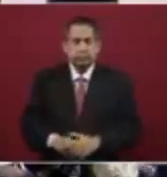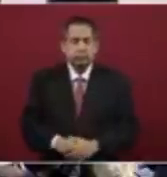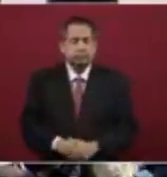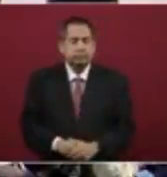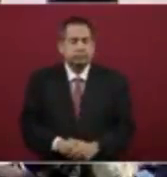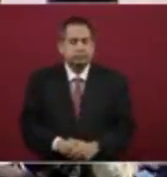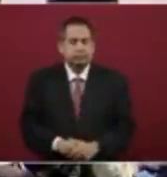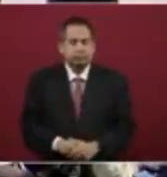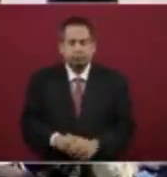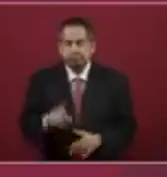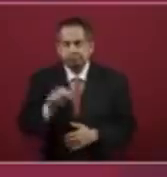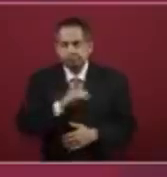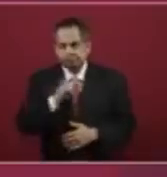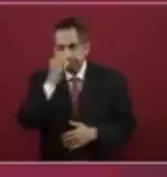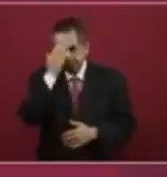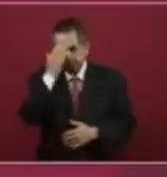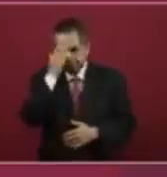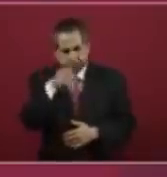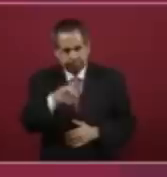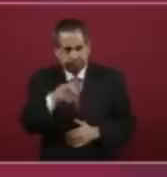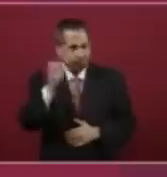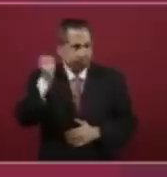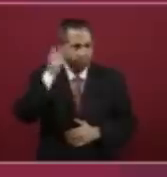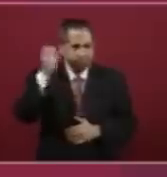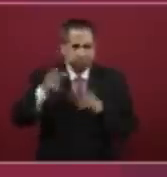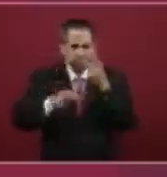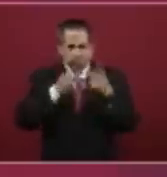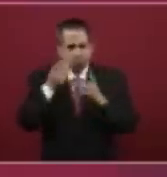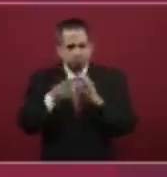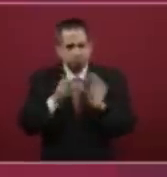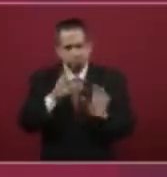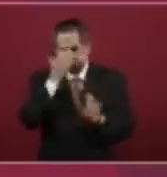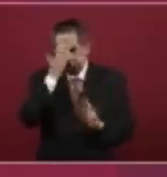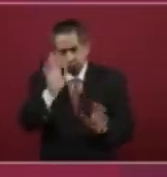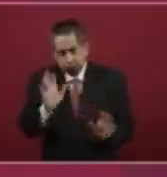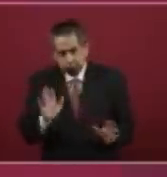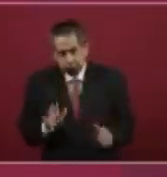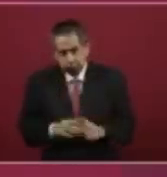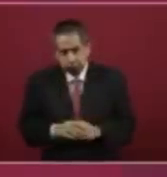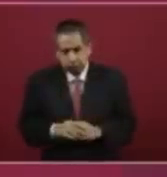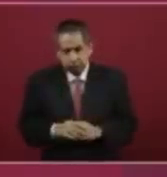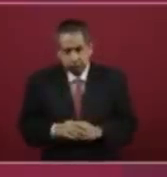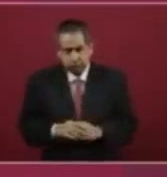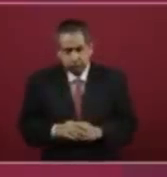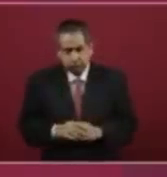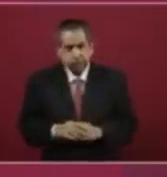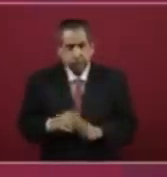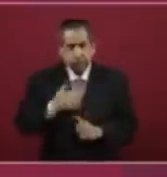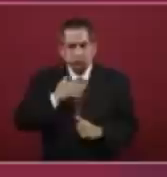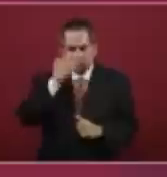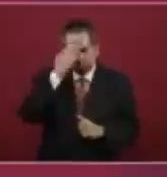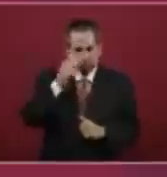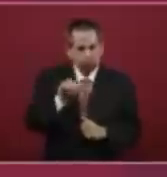No conozco ese discurso, conozco